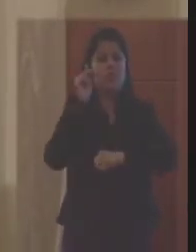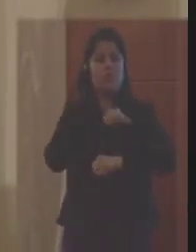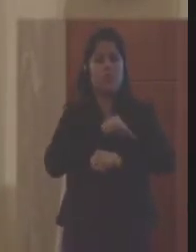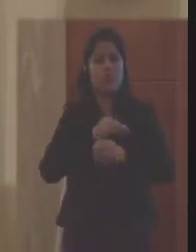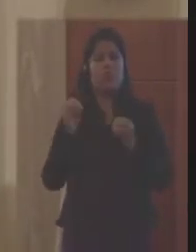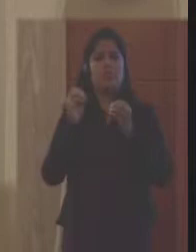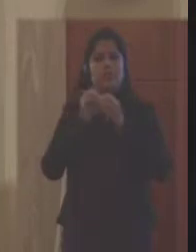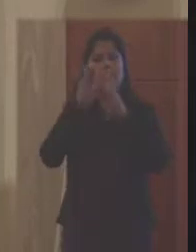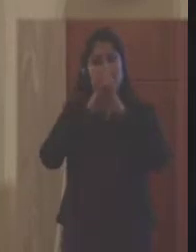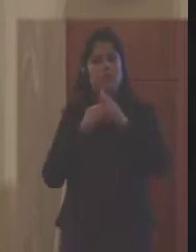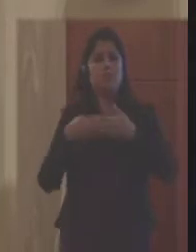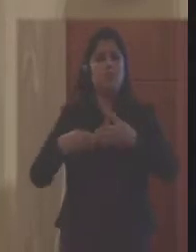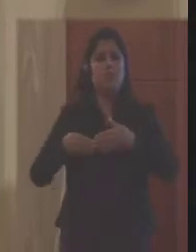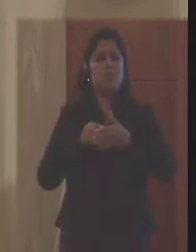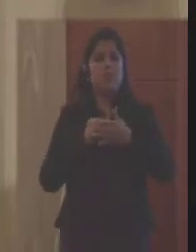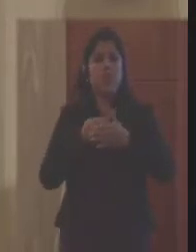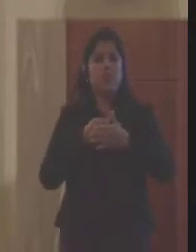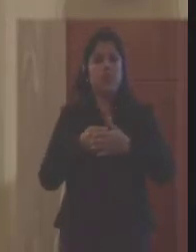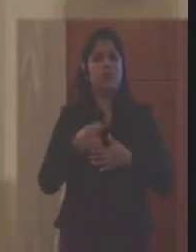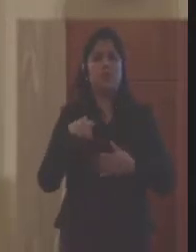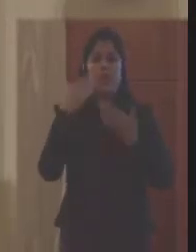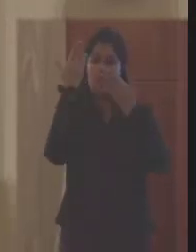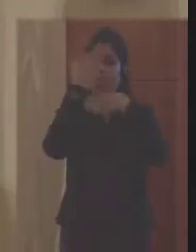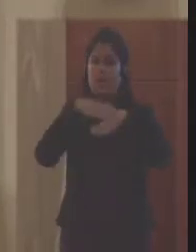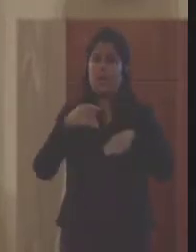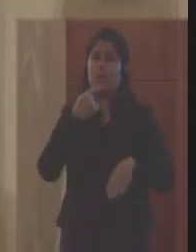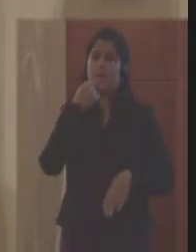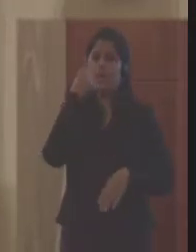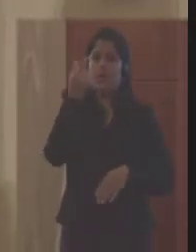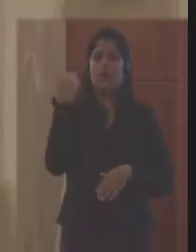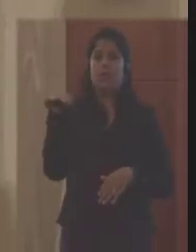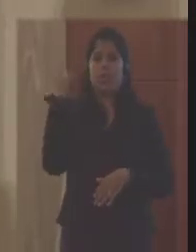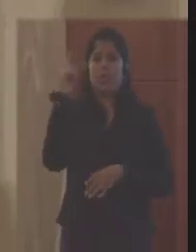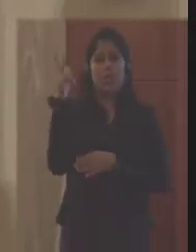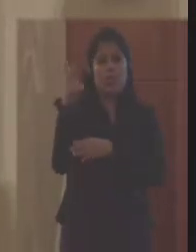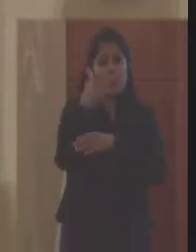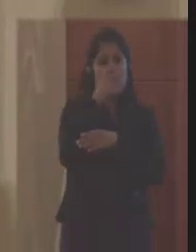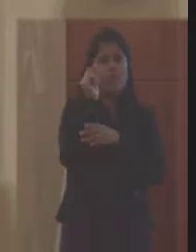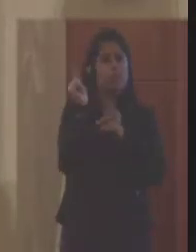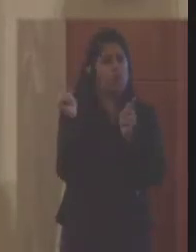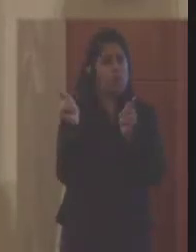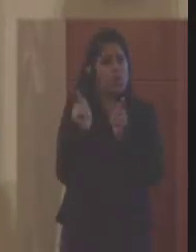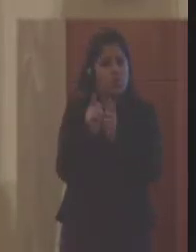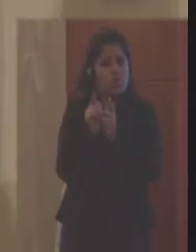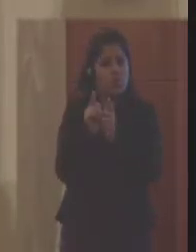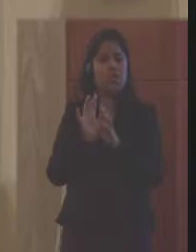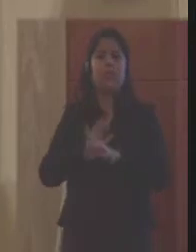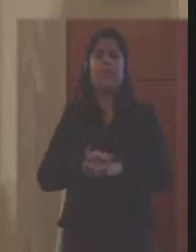mucho menos vulnerable. Termino diciéndoles que tenía un videito muy corto, pero en nada